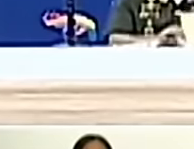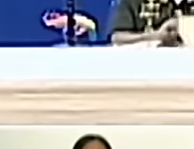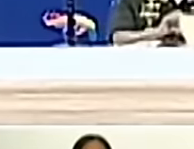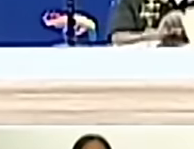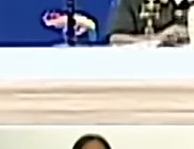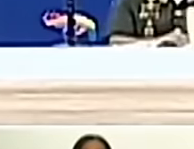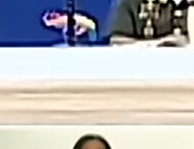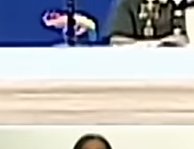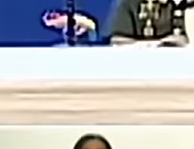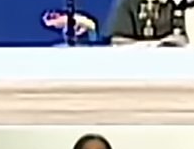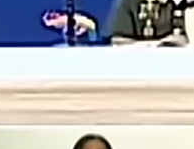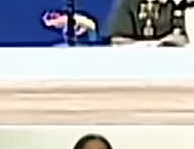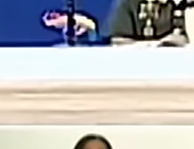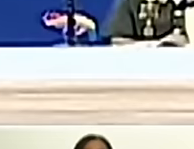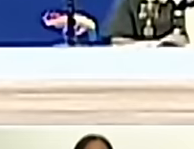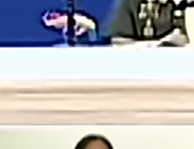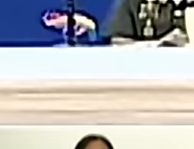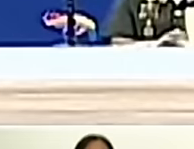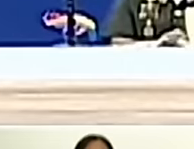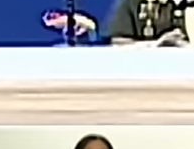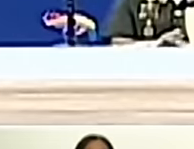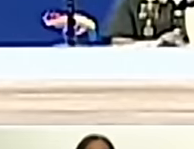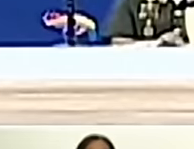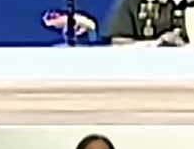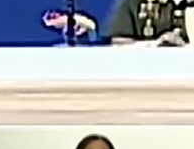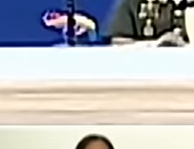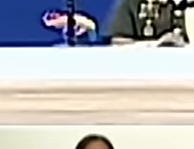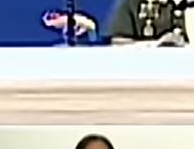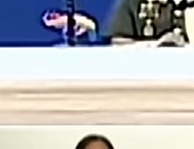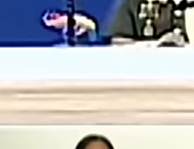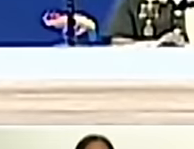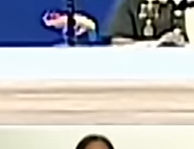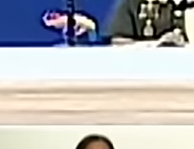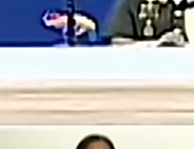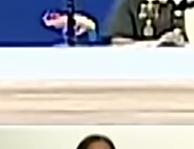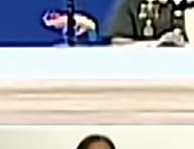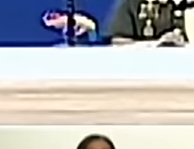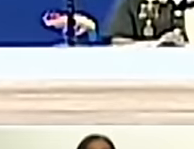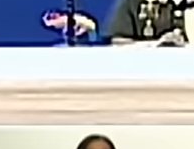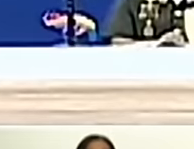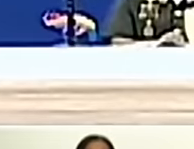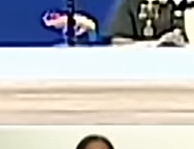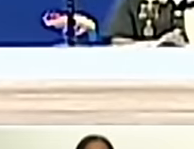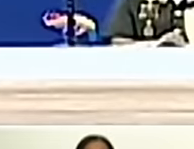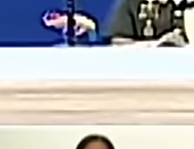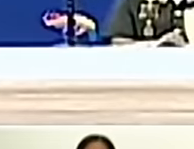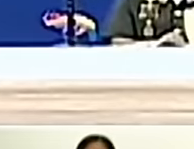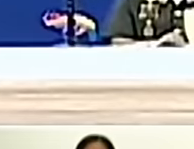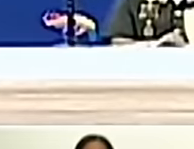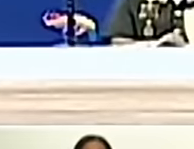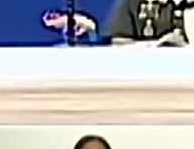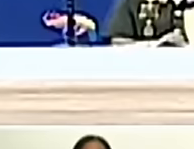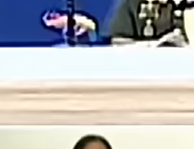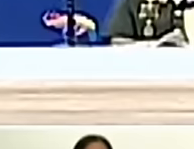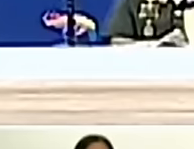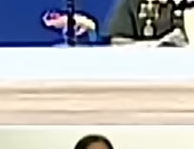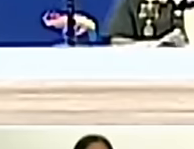a todos los sectores religiosos. Ahí estuvieron los evangélicos, los